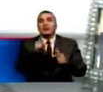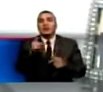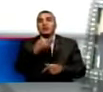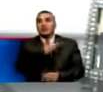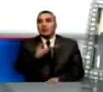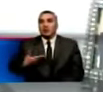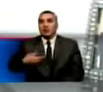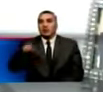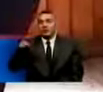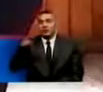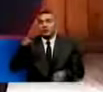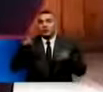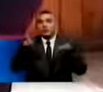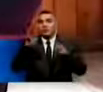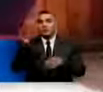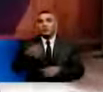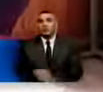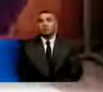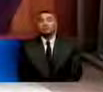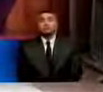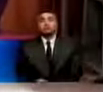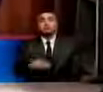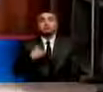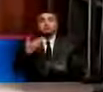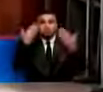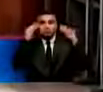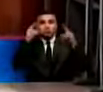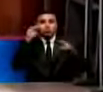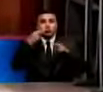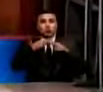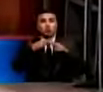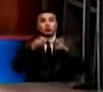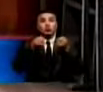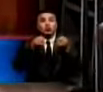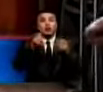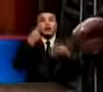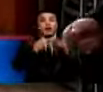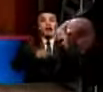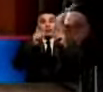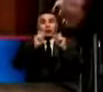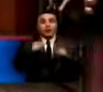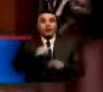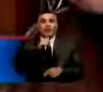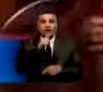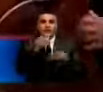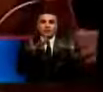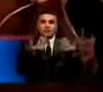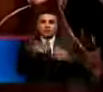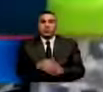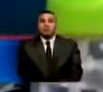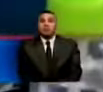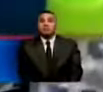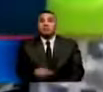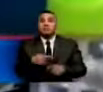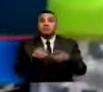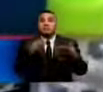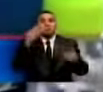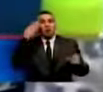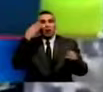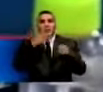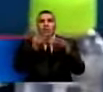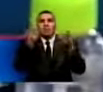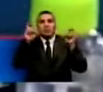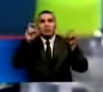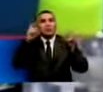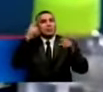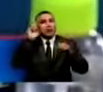concepto propiamente de consulta. Aún no se conoce el texto de las preguntas que se sumarían a la papeleta de la consulta ciudadana, pero estarían dirigidas al desarrollo